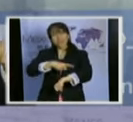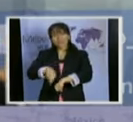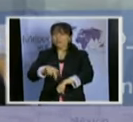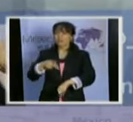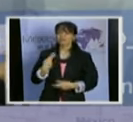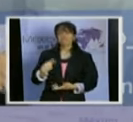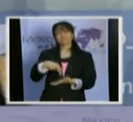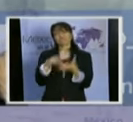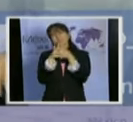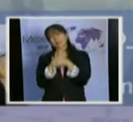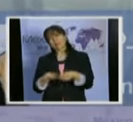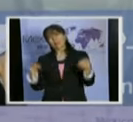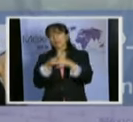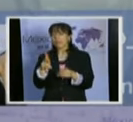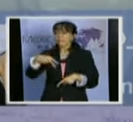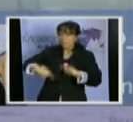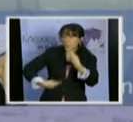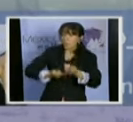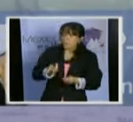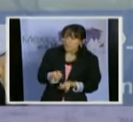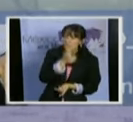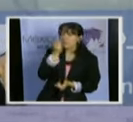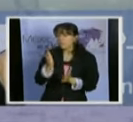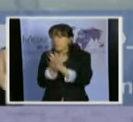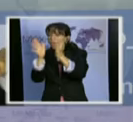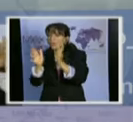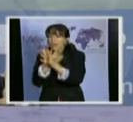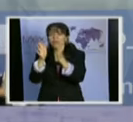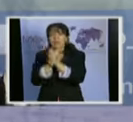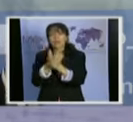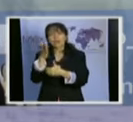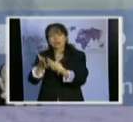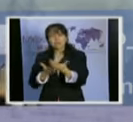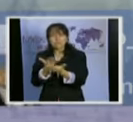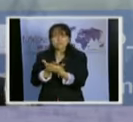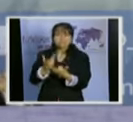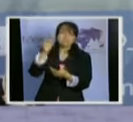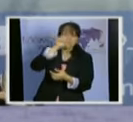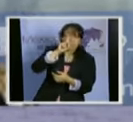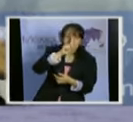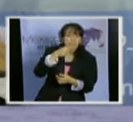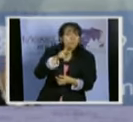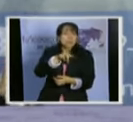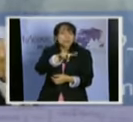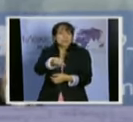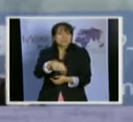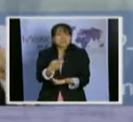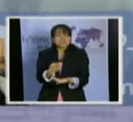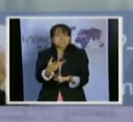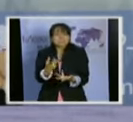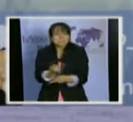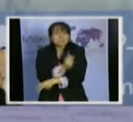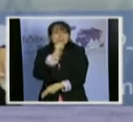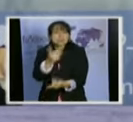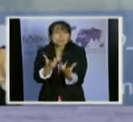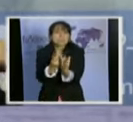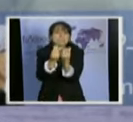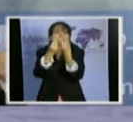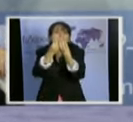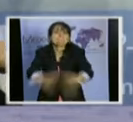van a tomar en cuenta las recomendaciones. Y yo creo que hay que reconocer que si bien es cierto que algunos procesos de